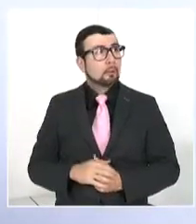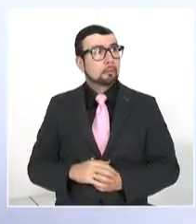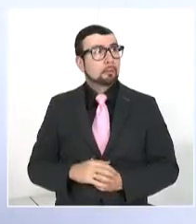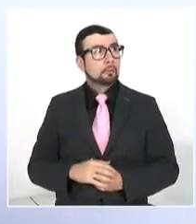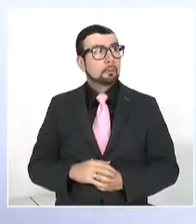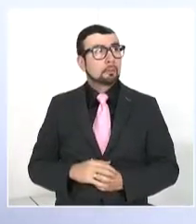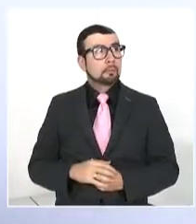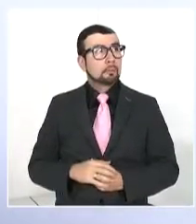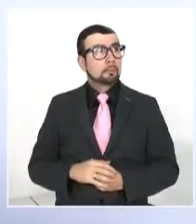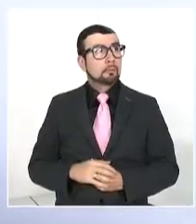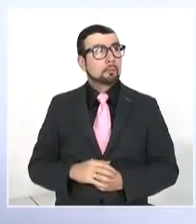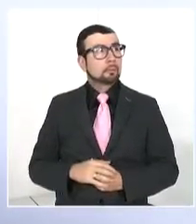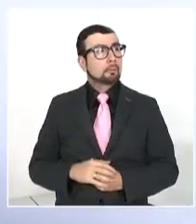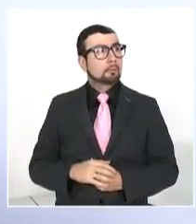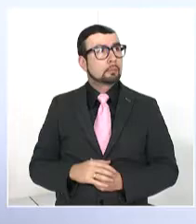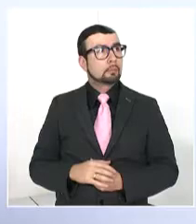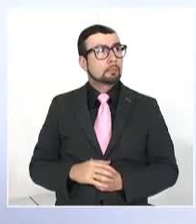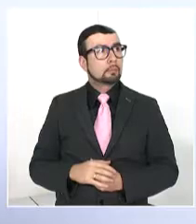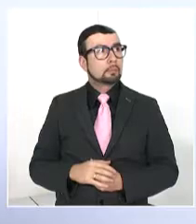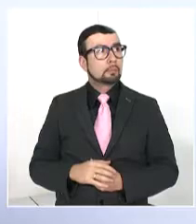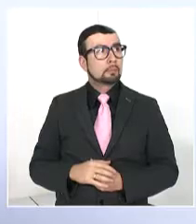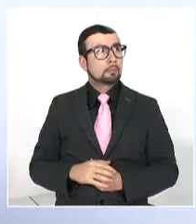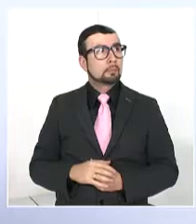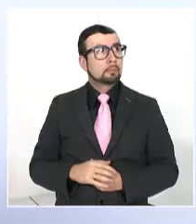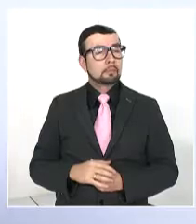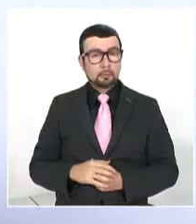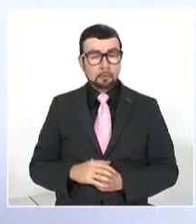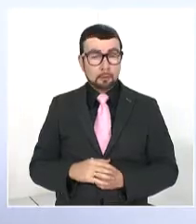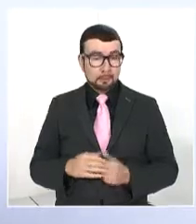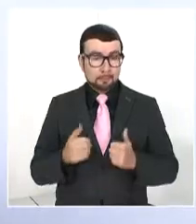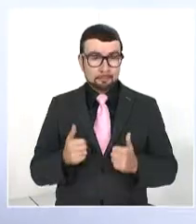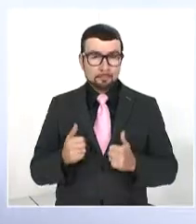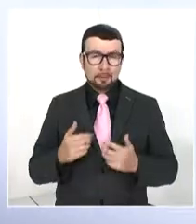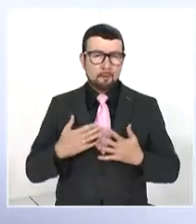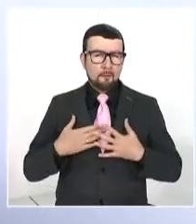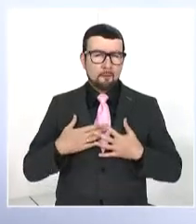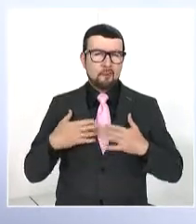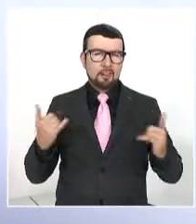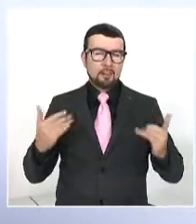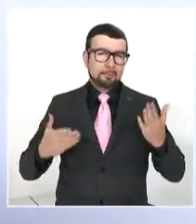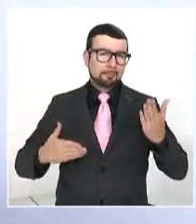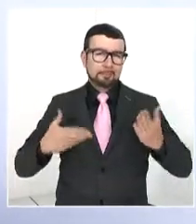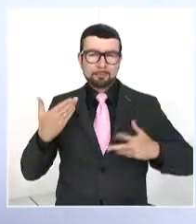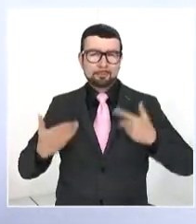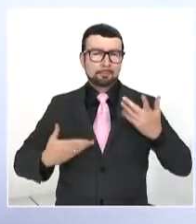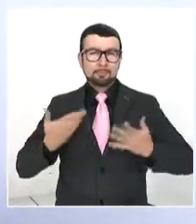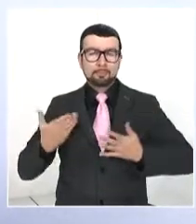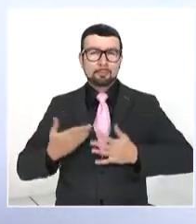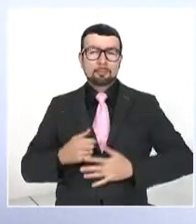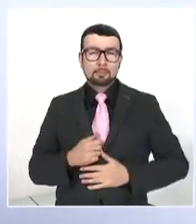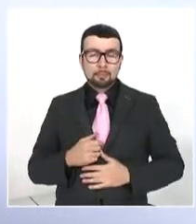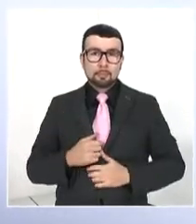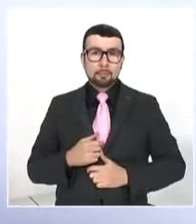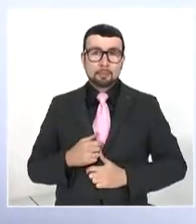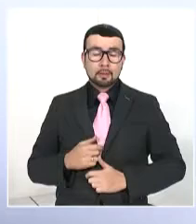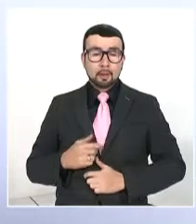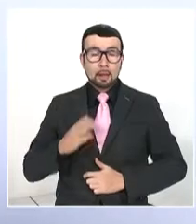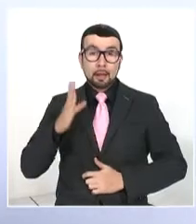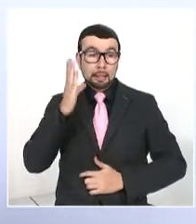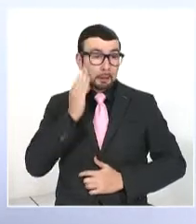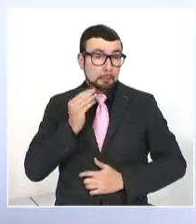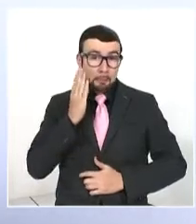Bien. Sí. Eso, bien, feliz, contento. Y eso, la